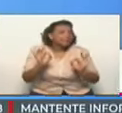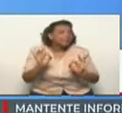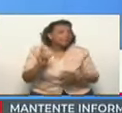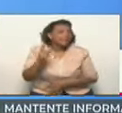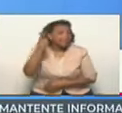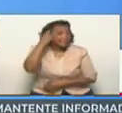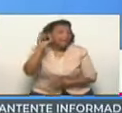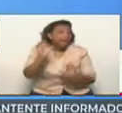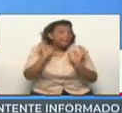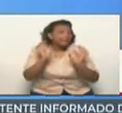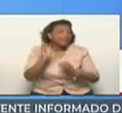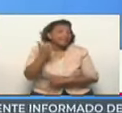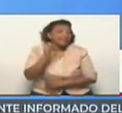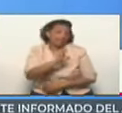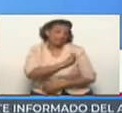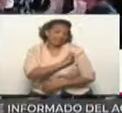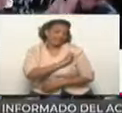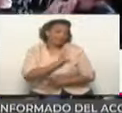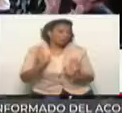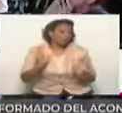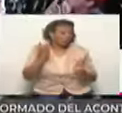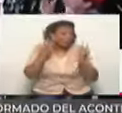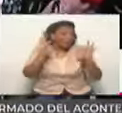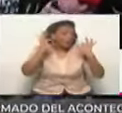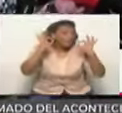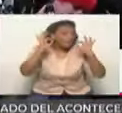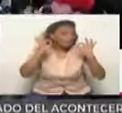El 10 de enero.